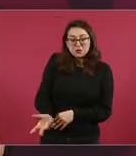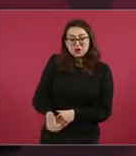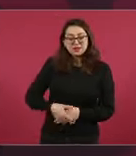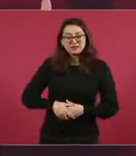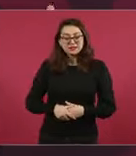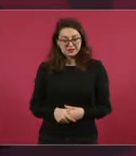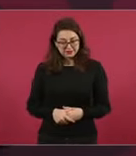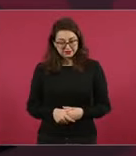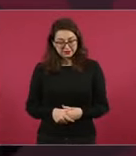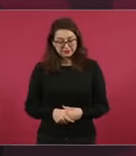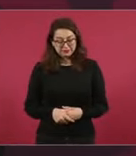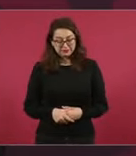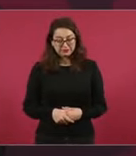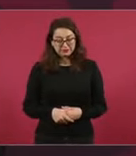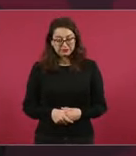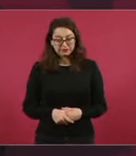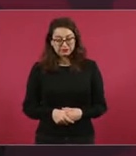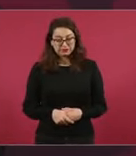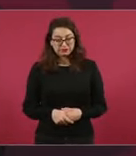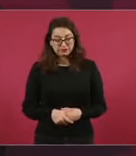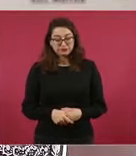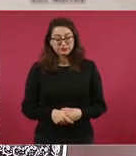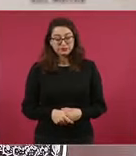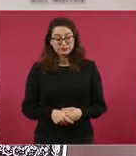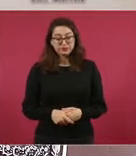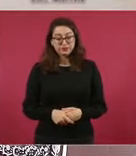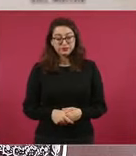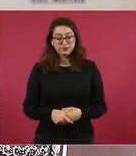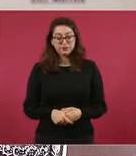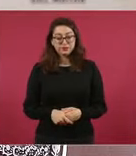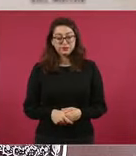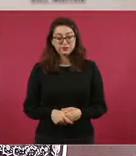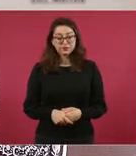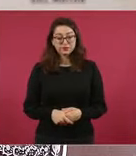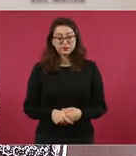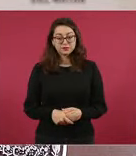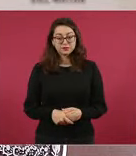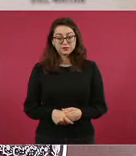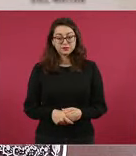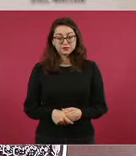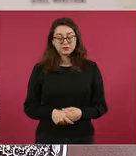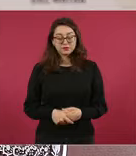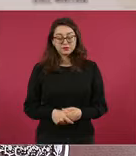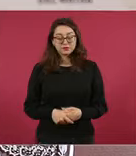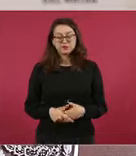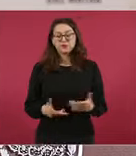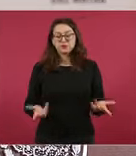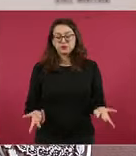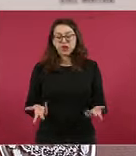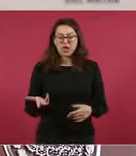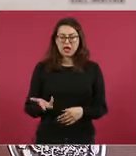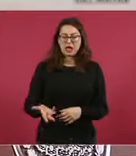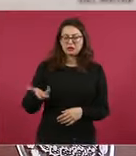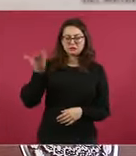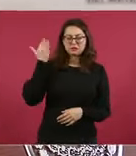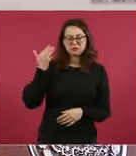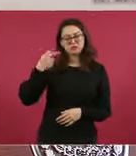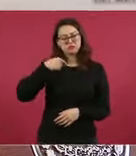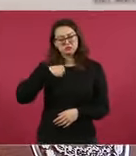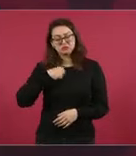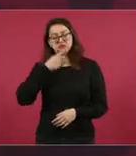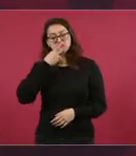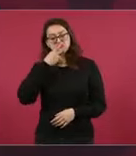pues un tesoro cuando descubro que